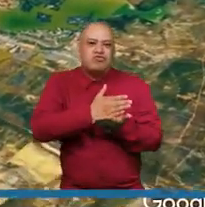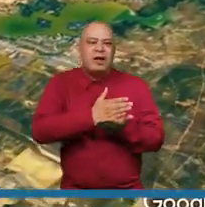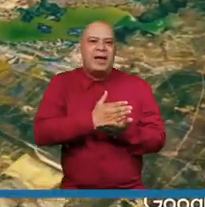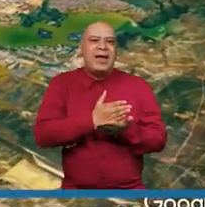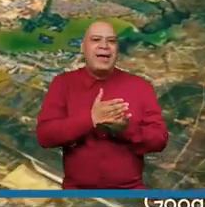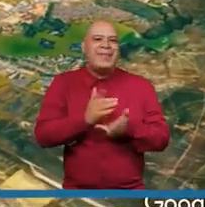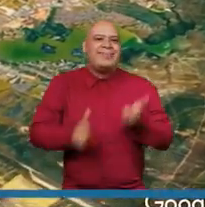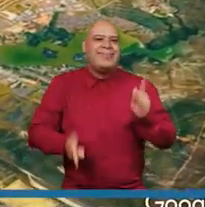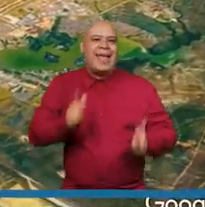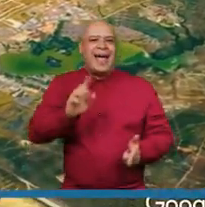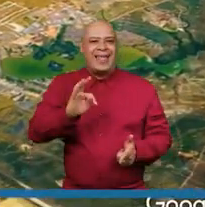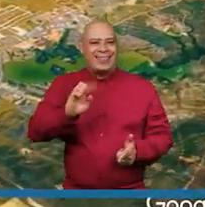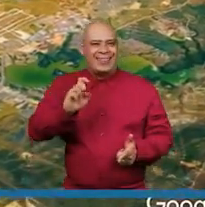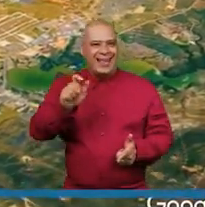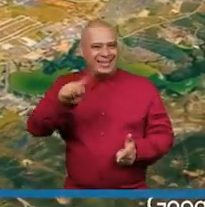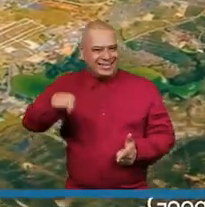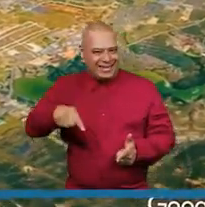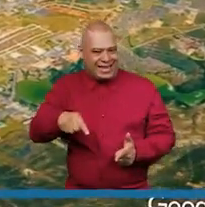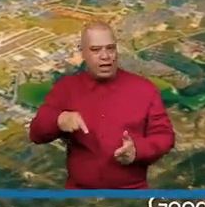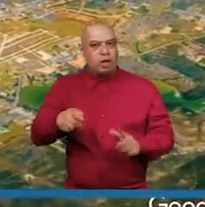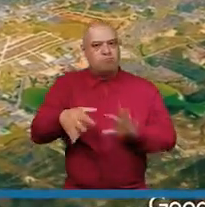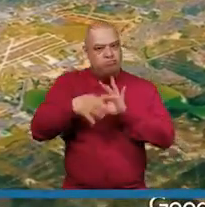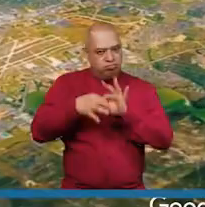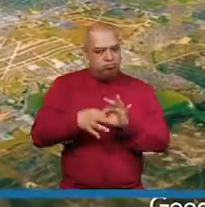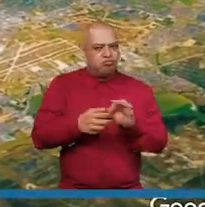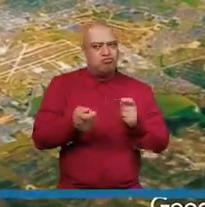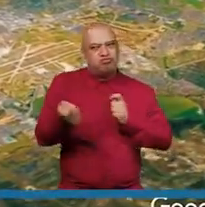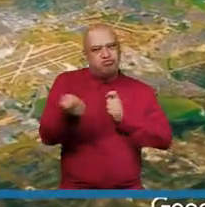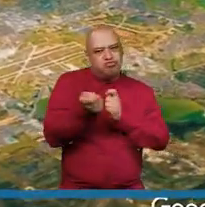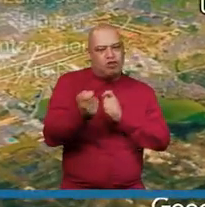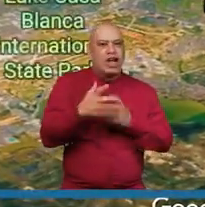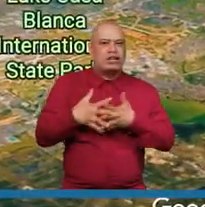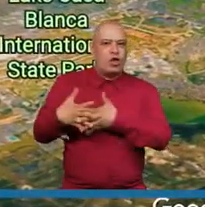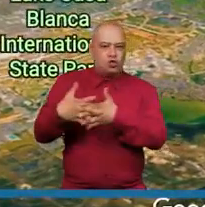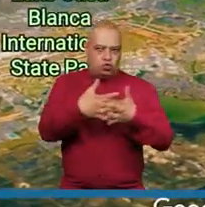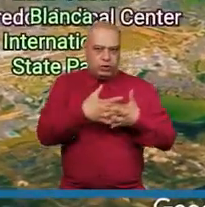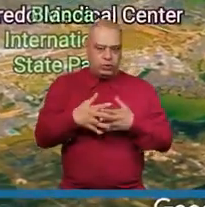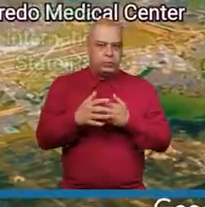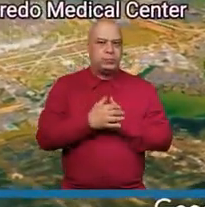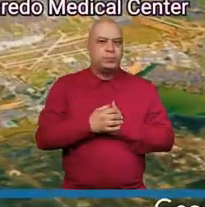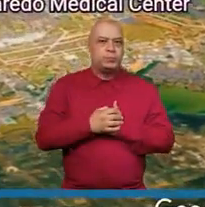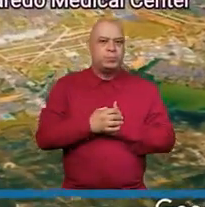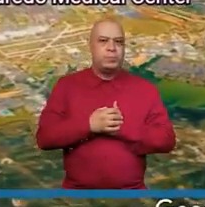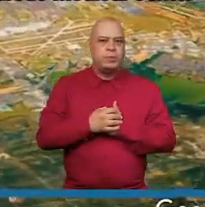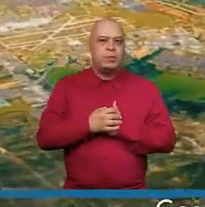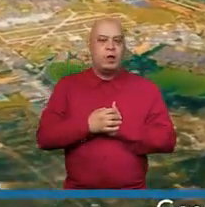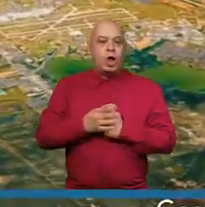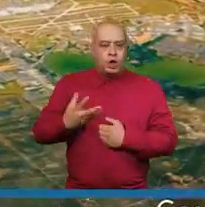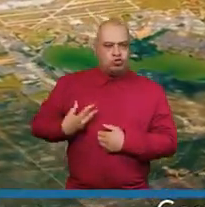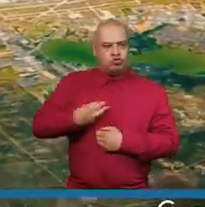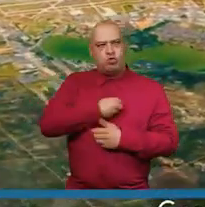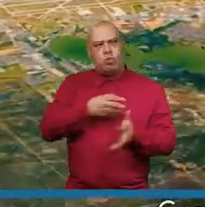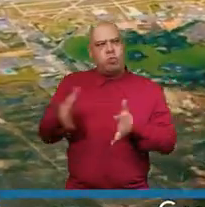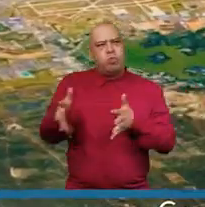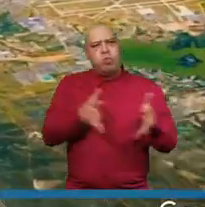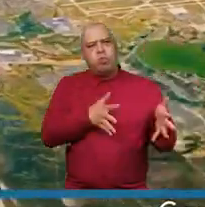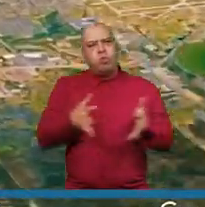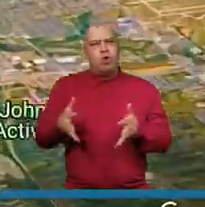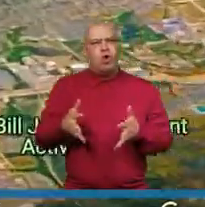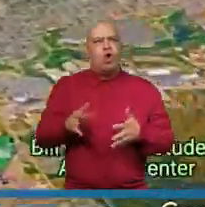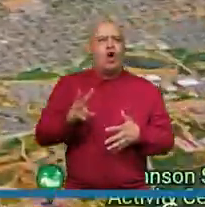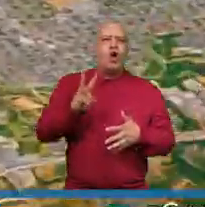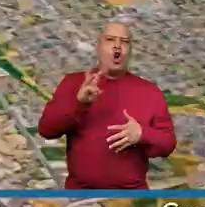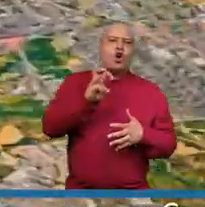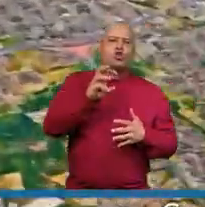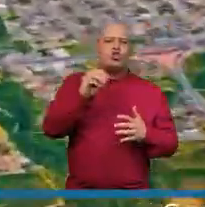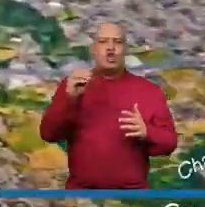Texas y somos ciudad hermana con Laredo, Texas, Estados Unidos. Los dos Laredos somos alrededor de un poquito